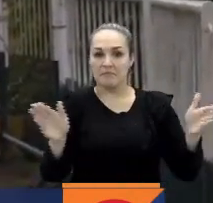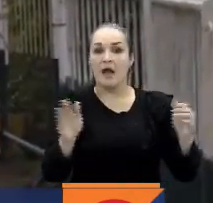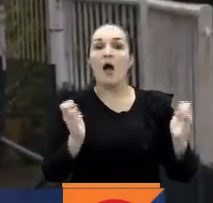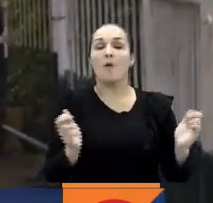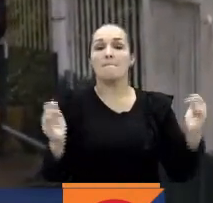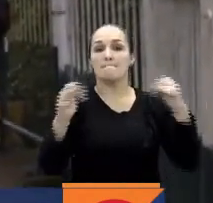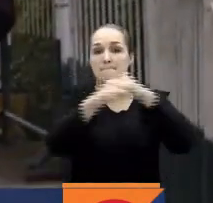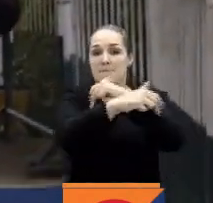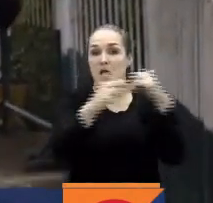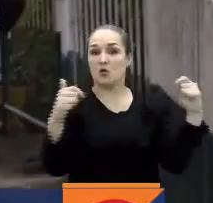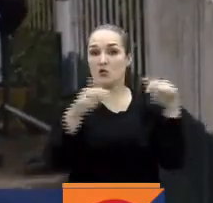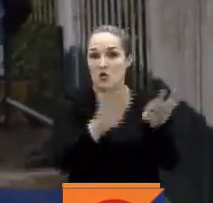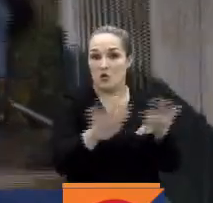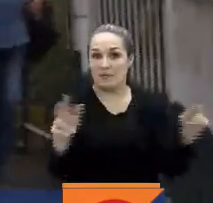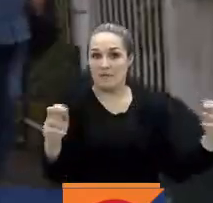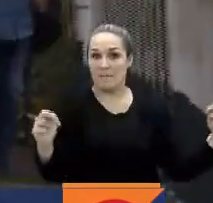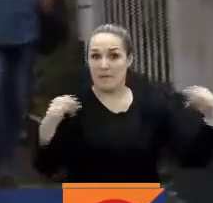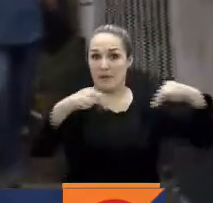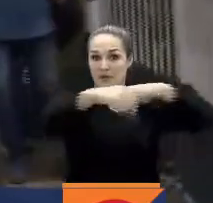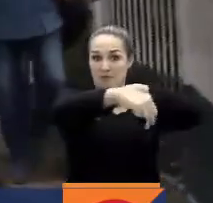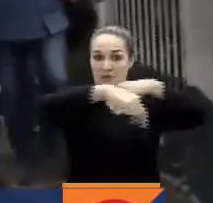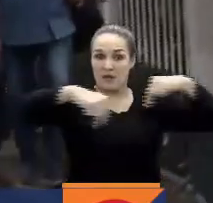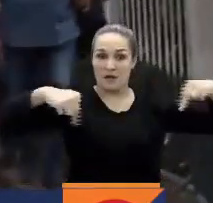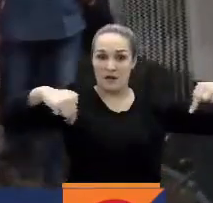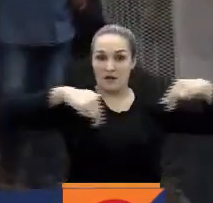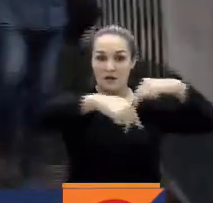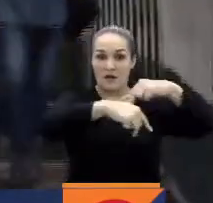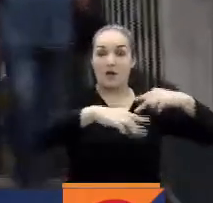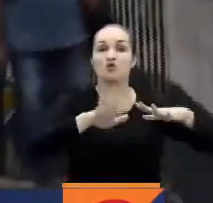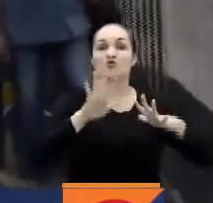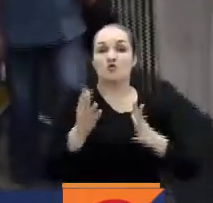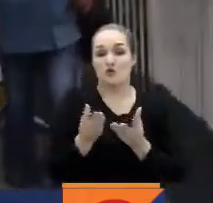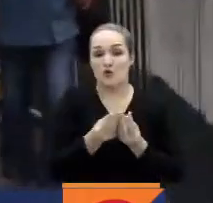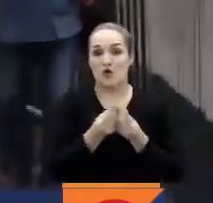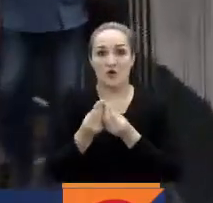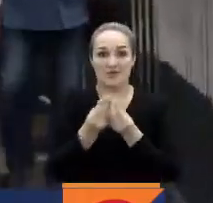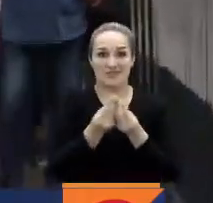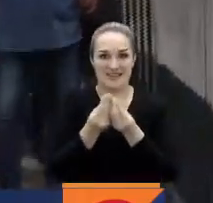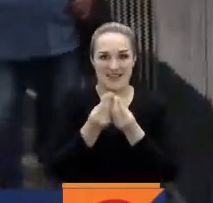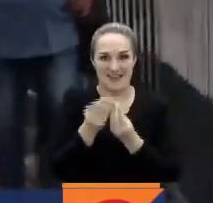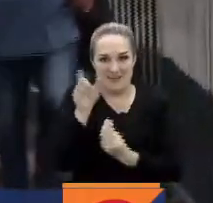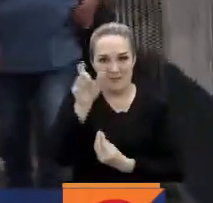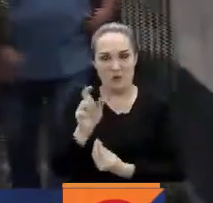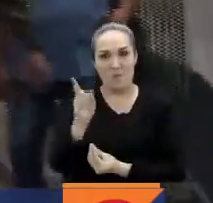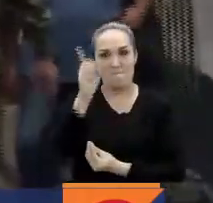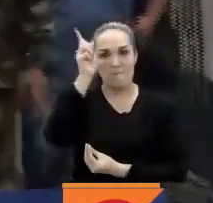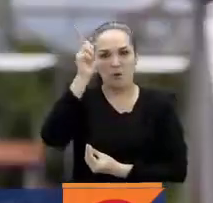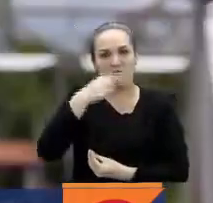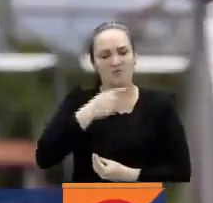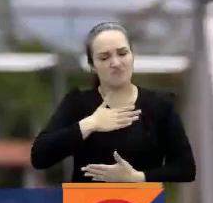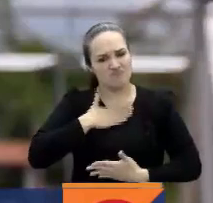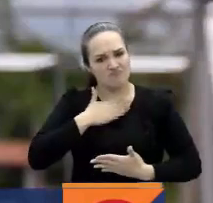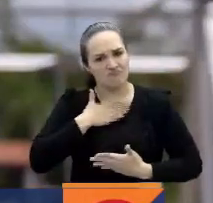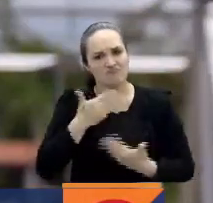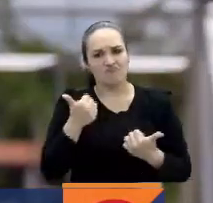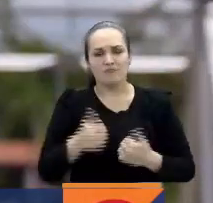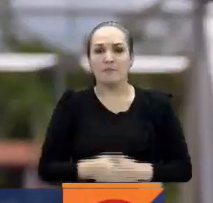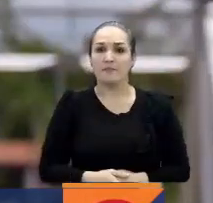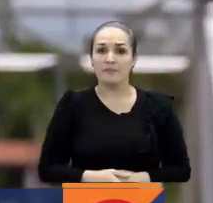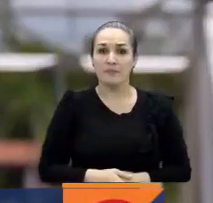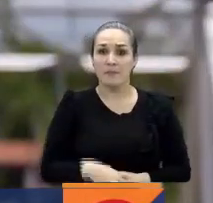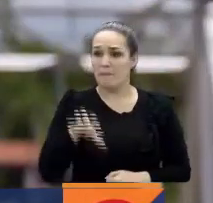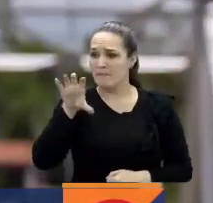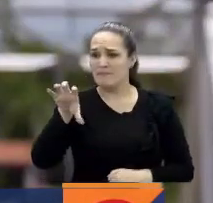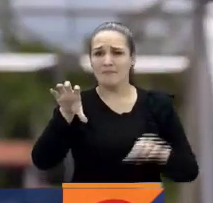peatonal únicamente. El concejal del municipio Páez, Nicolás Rincón, se mostró complacido con la reapertura. Son dos naciones muy